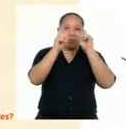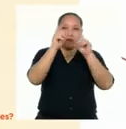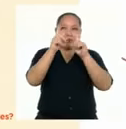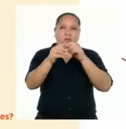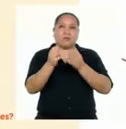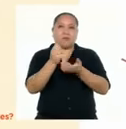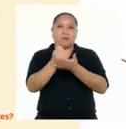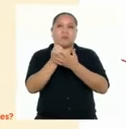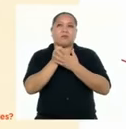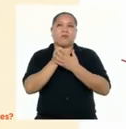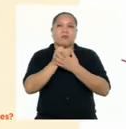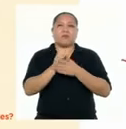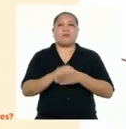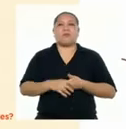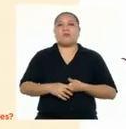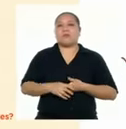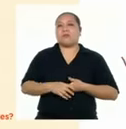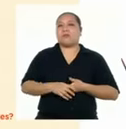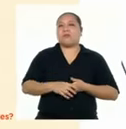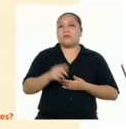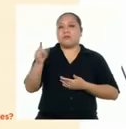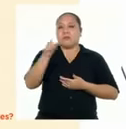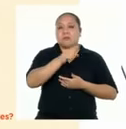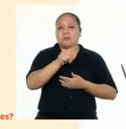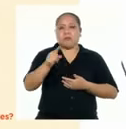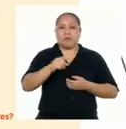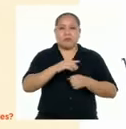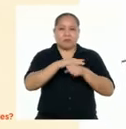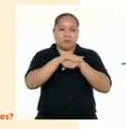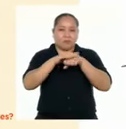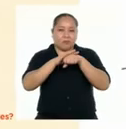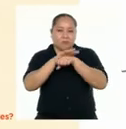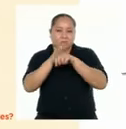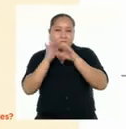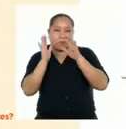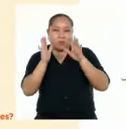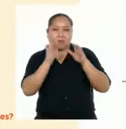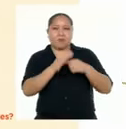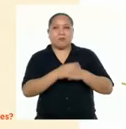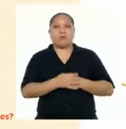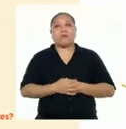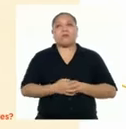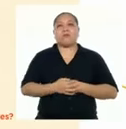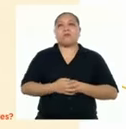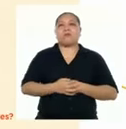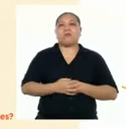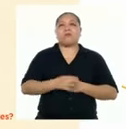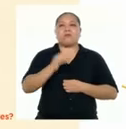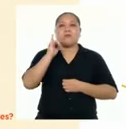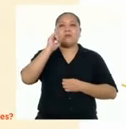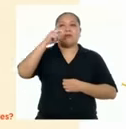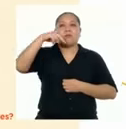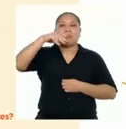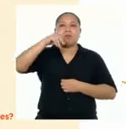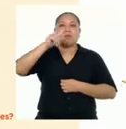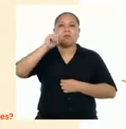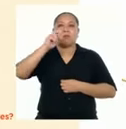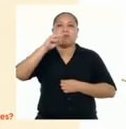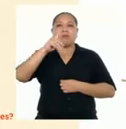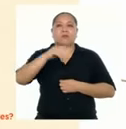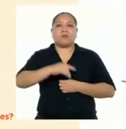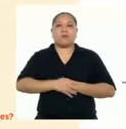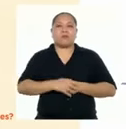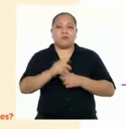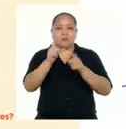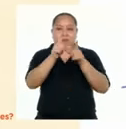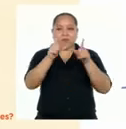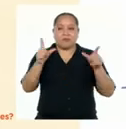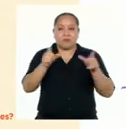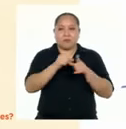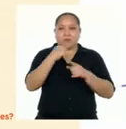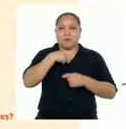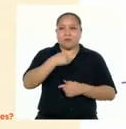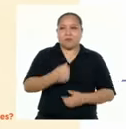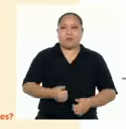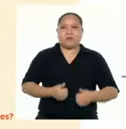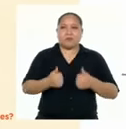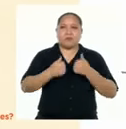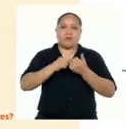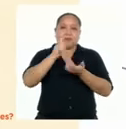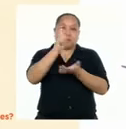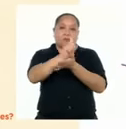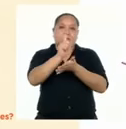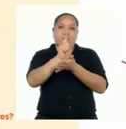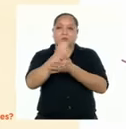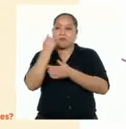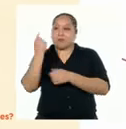nos servirán como guía en la planificación. Ok, en la introducción incluiré la ciudad donde vivo, Lima,